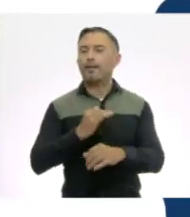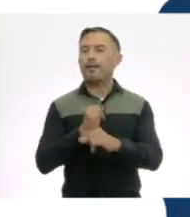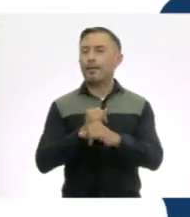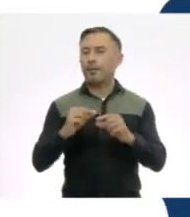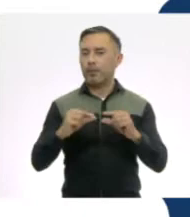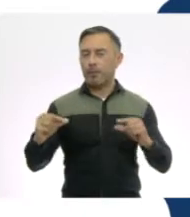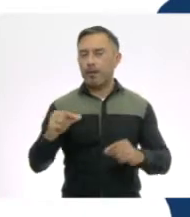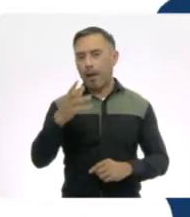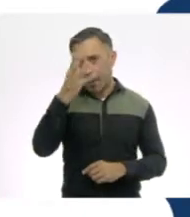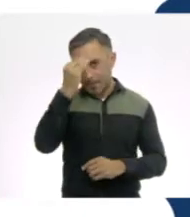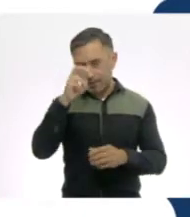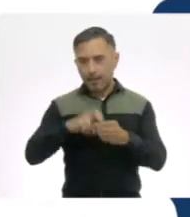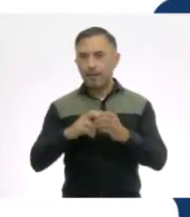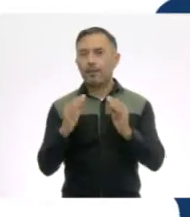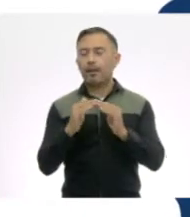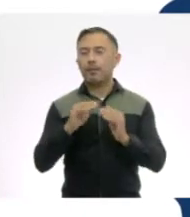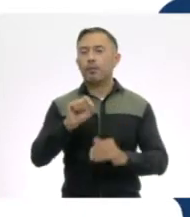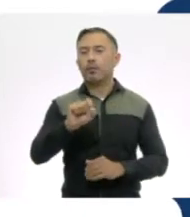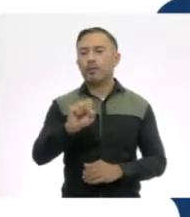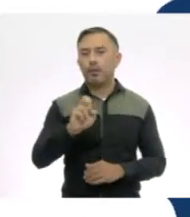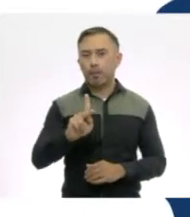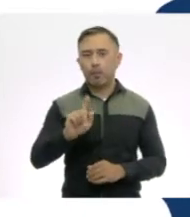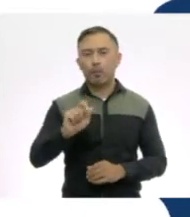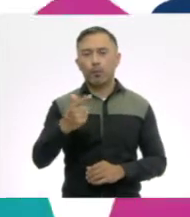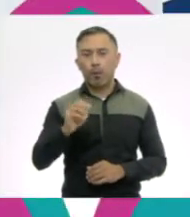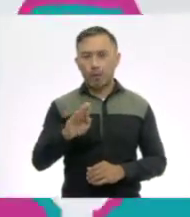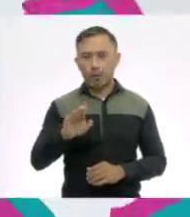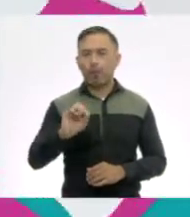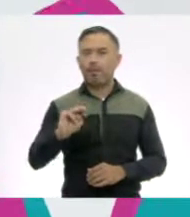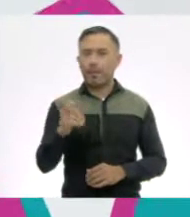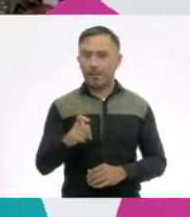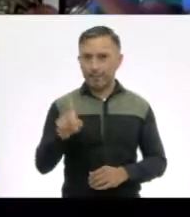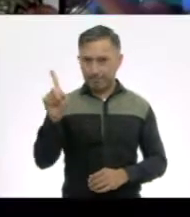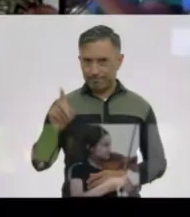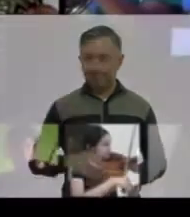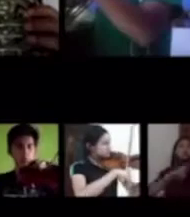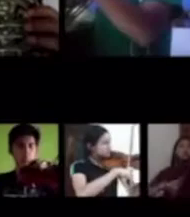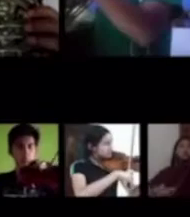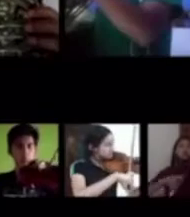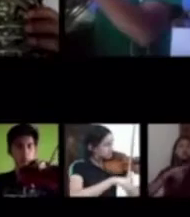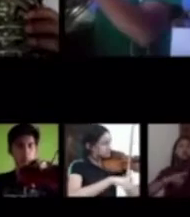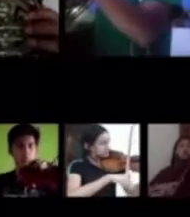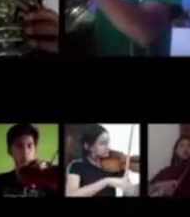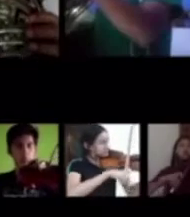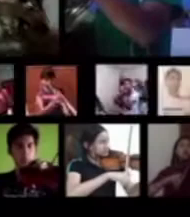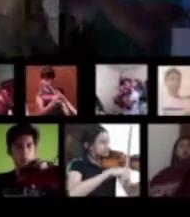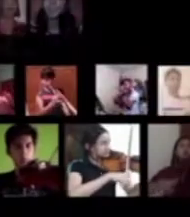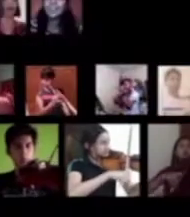aprendeencasa.sep.gob.mx.